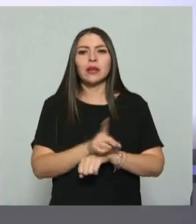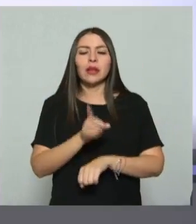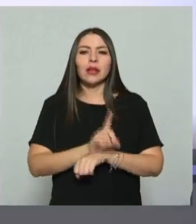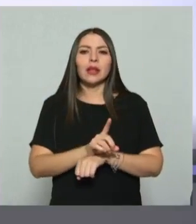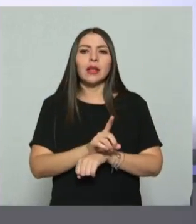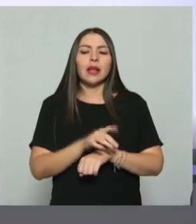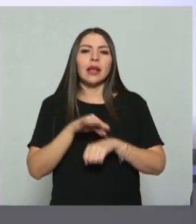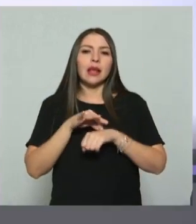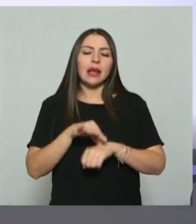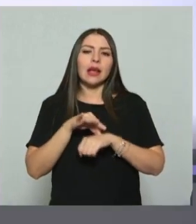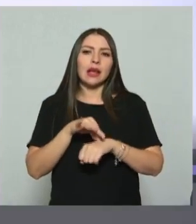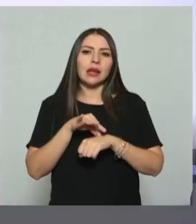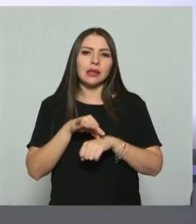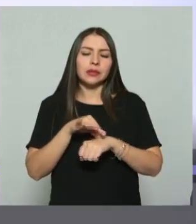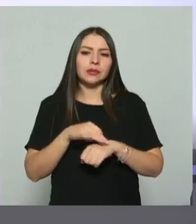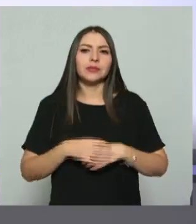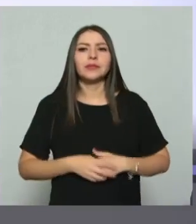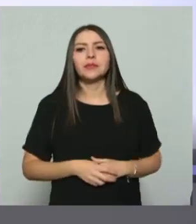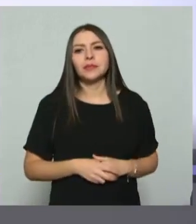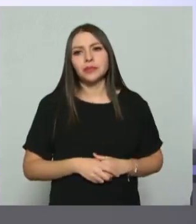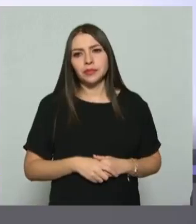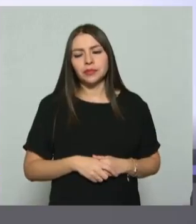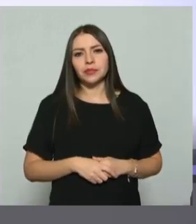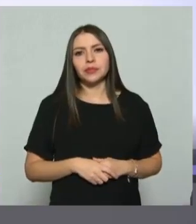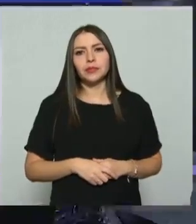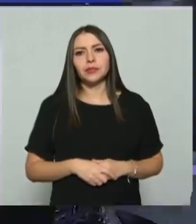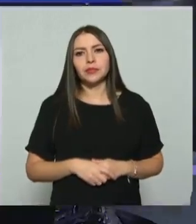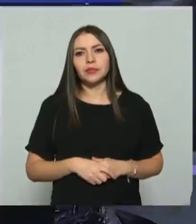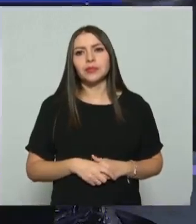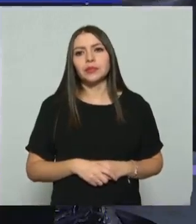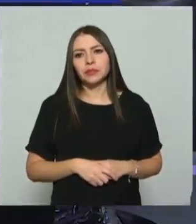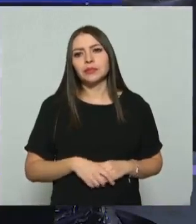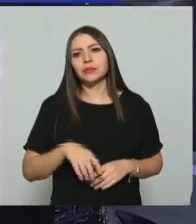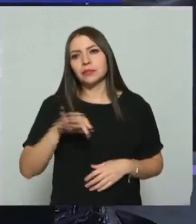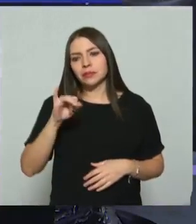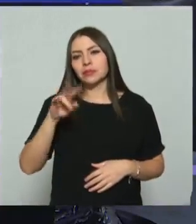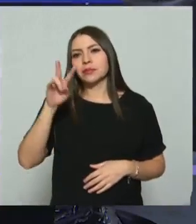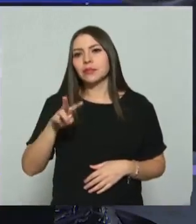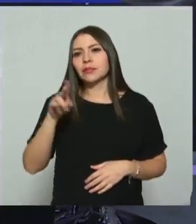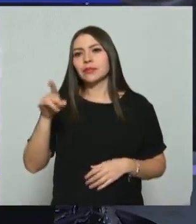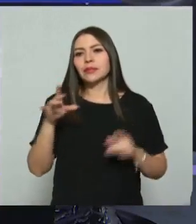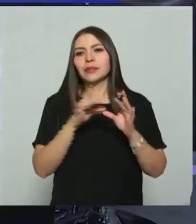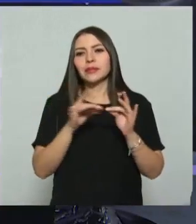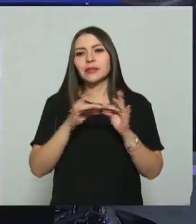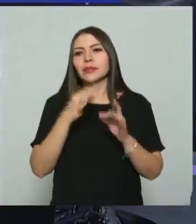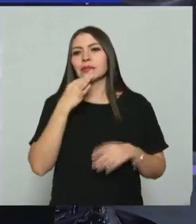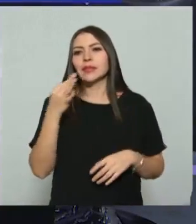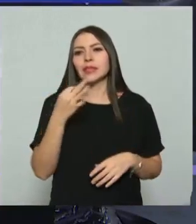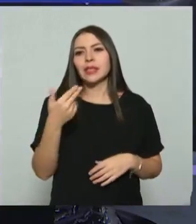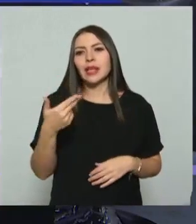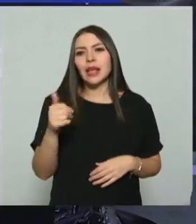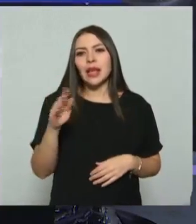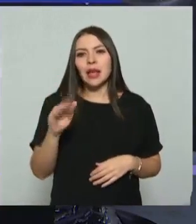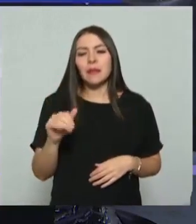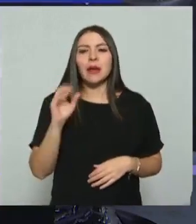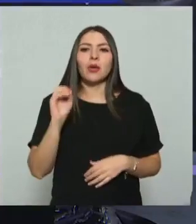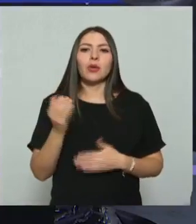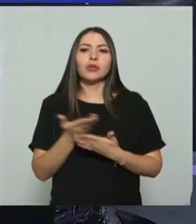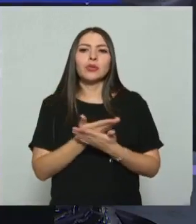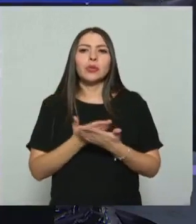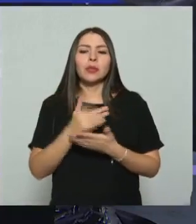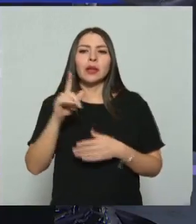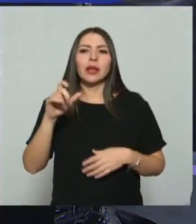los alimentos de origen animal. Bueno, ahí sí te creo porque están bien ricas las habas, no nada de lo que estás diciendo. Claro. Una sopa de lentejas. Lo puedes incluir